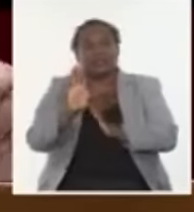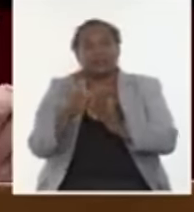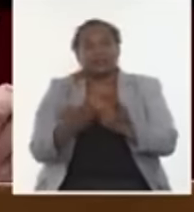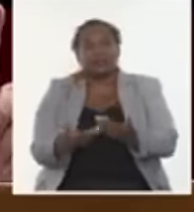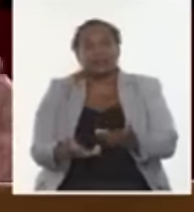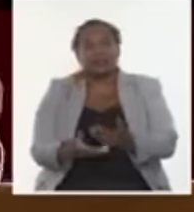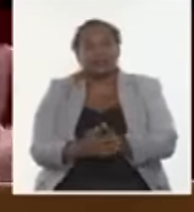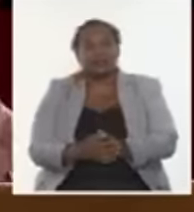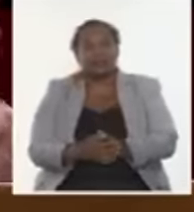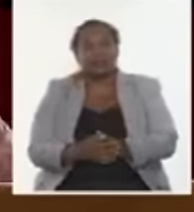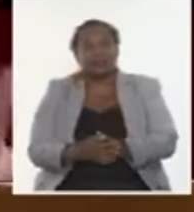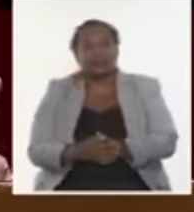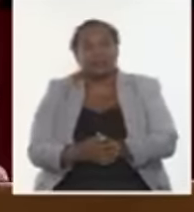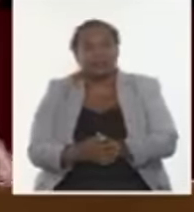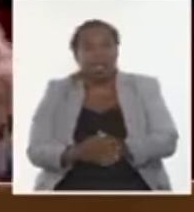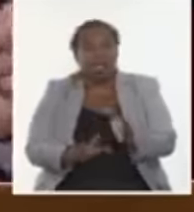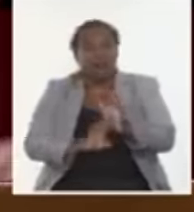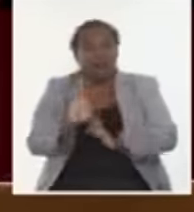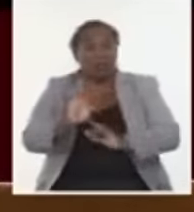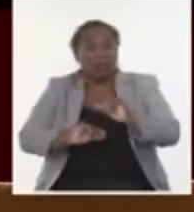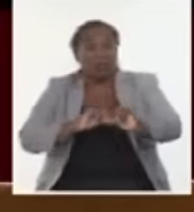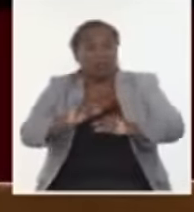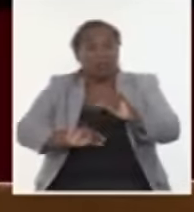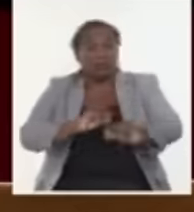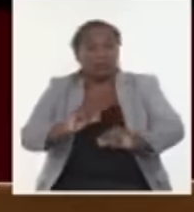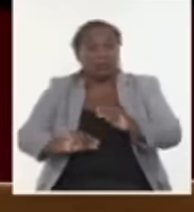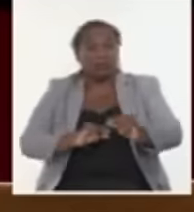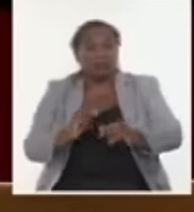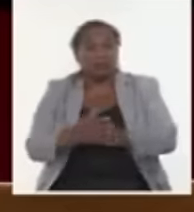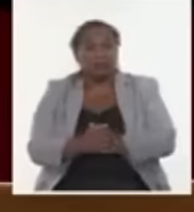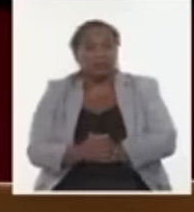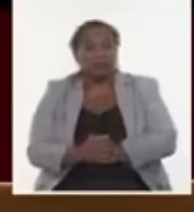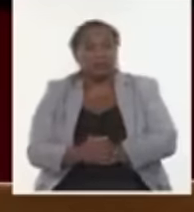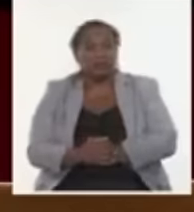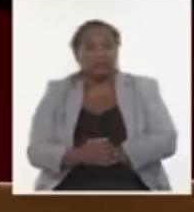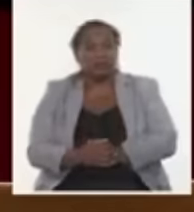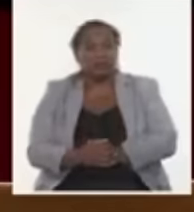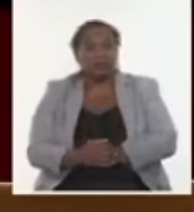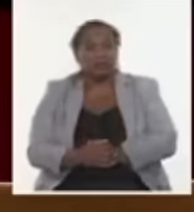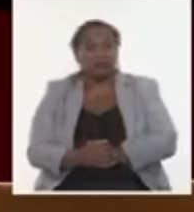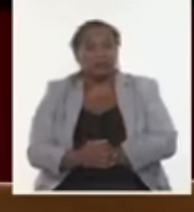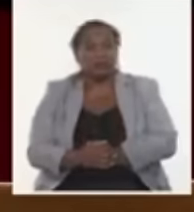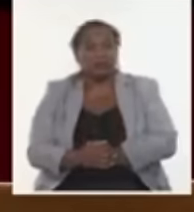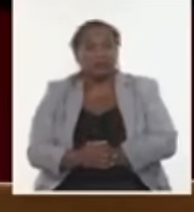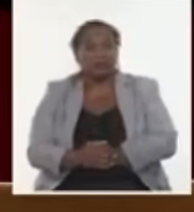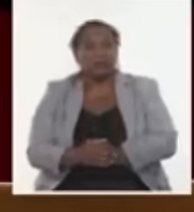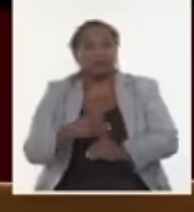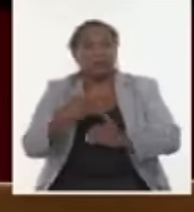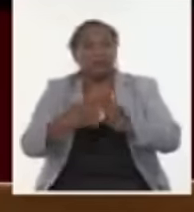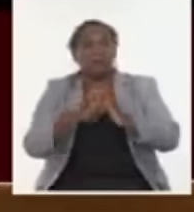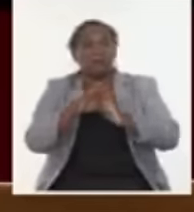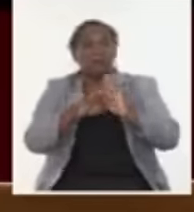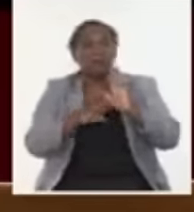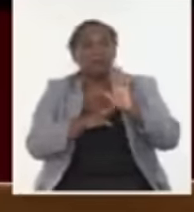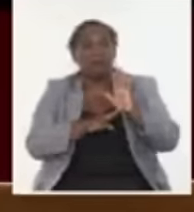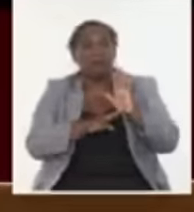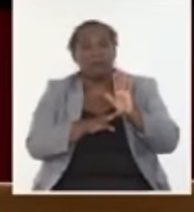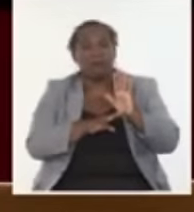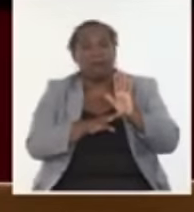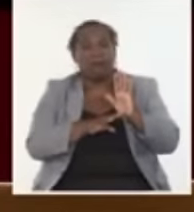aún sin explotarse todas sus potencialidades, quiero hacer ese paréntesis, un programa